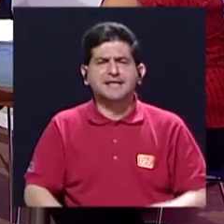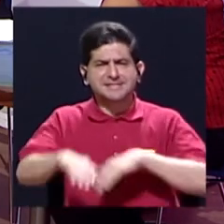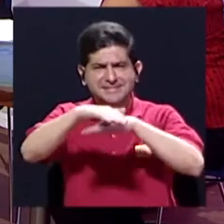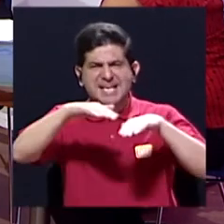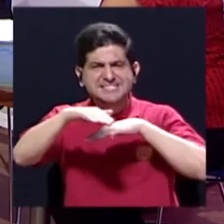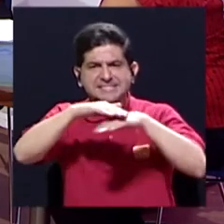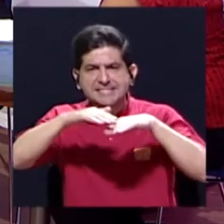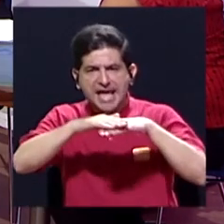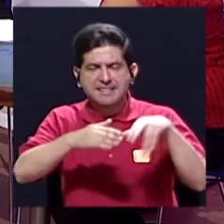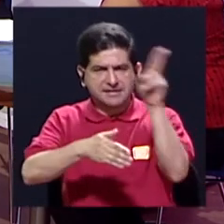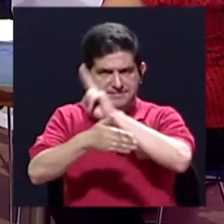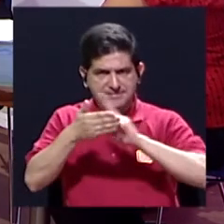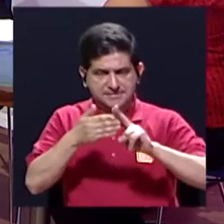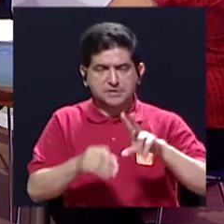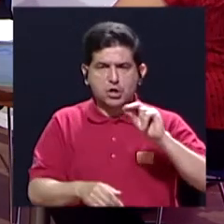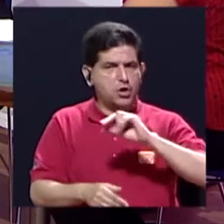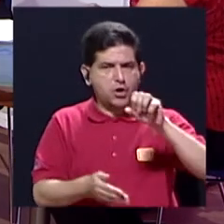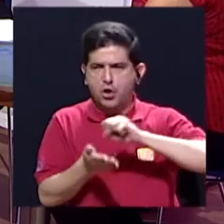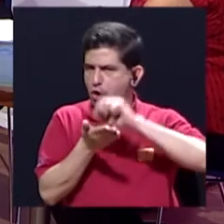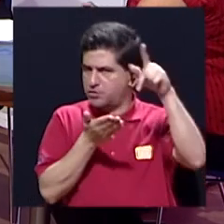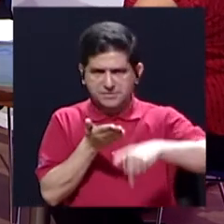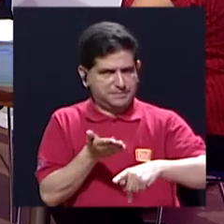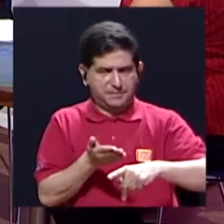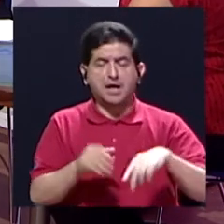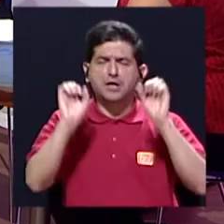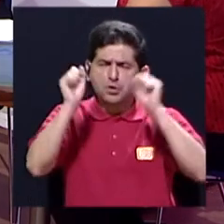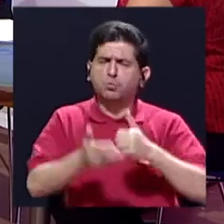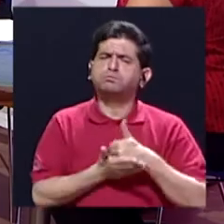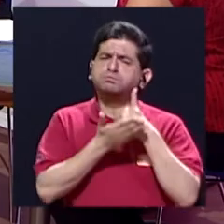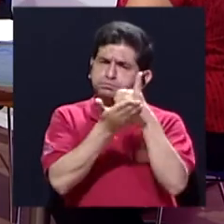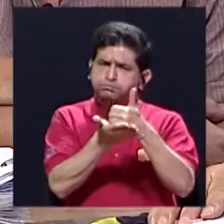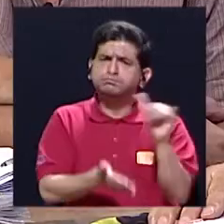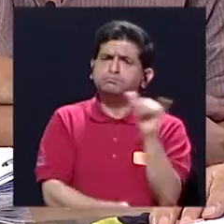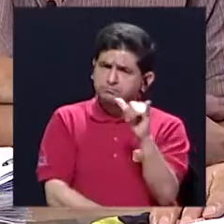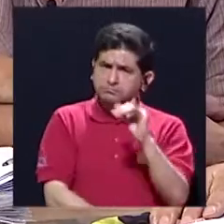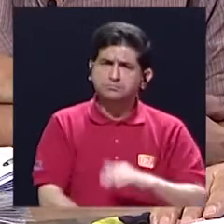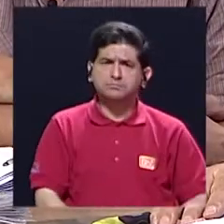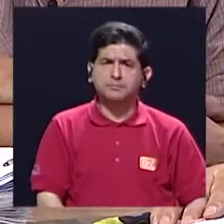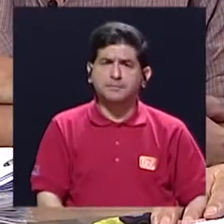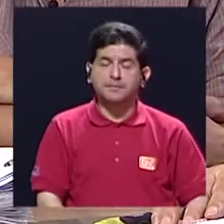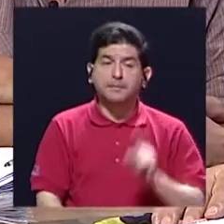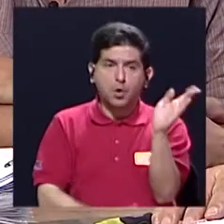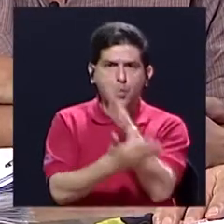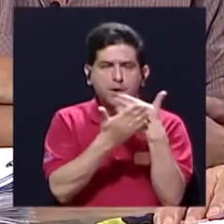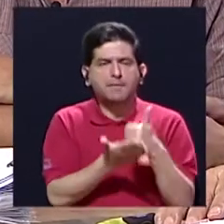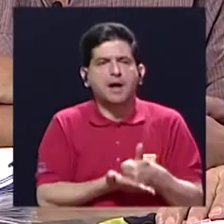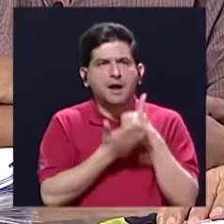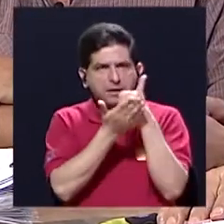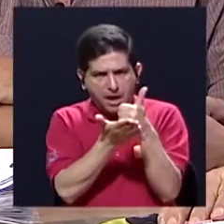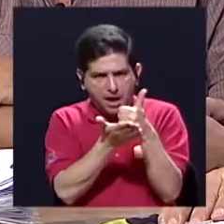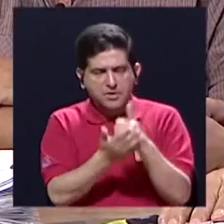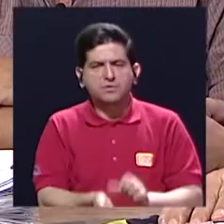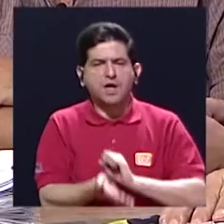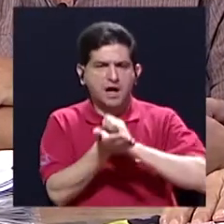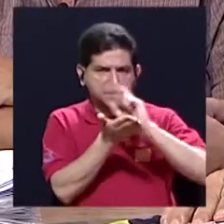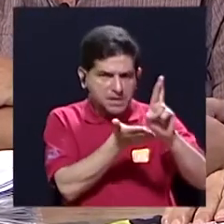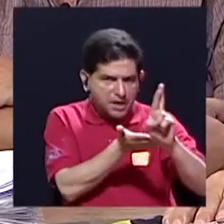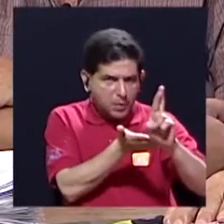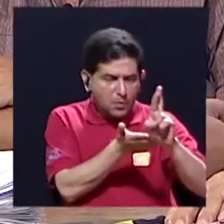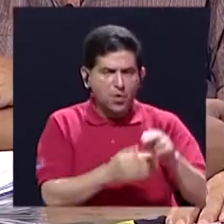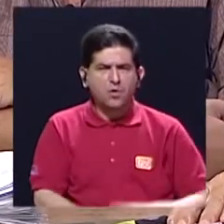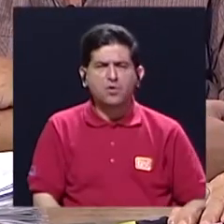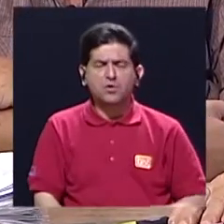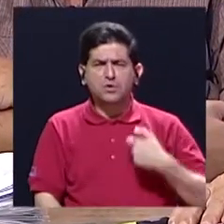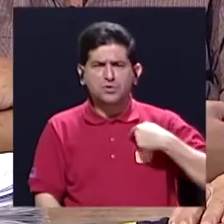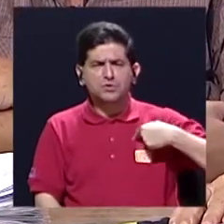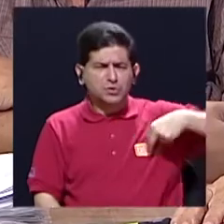afuera de San Pedro, que podría ayudar también, bueno, por un lado ayudarlas a ella, a San Ramón, donde he